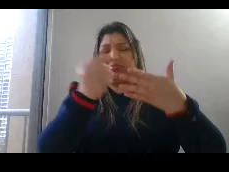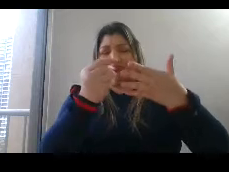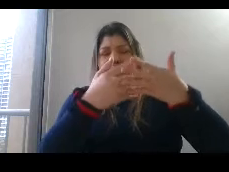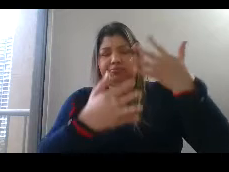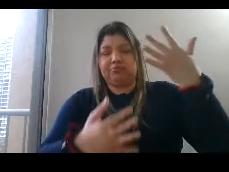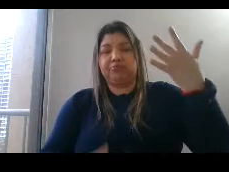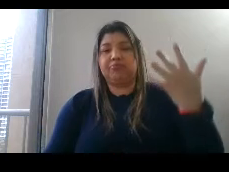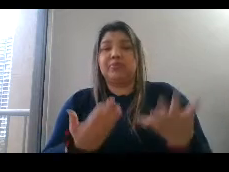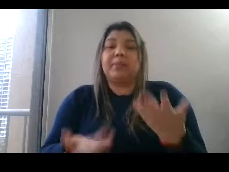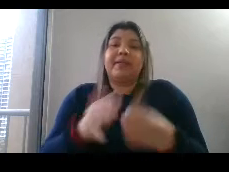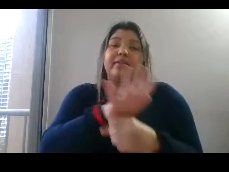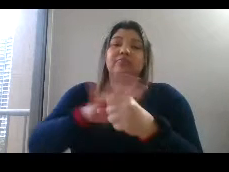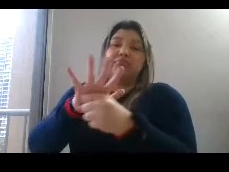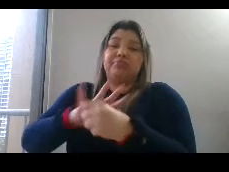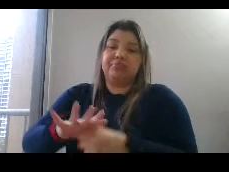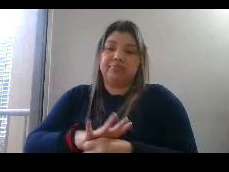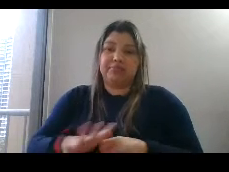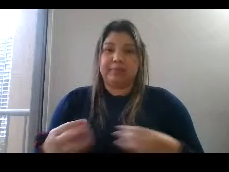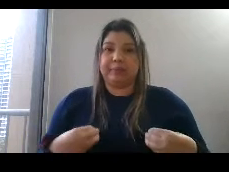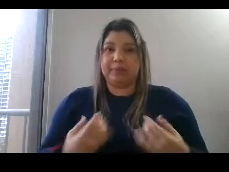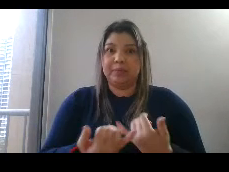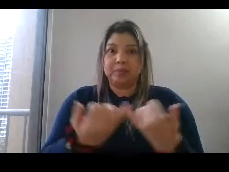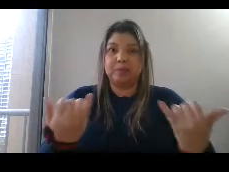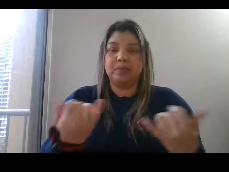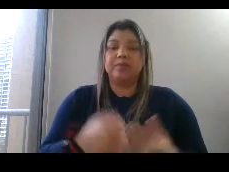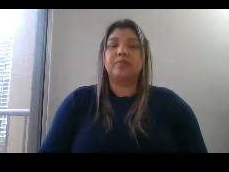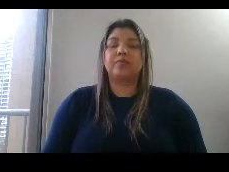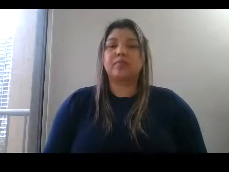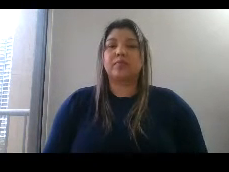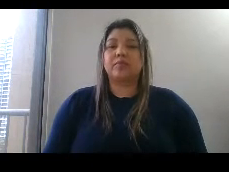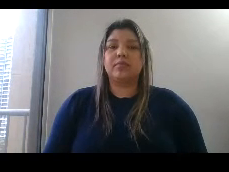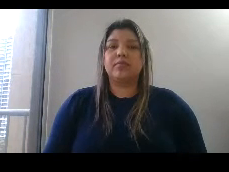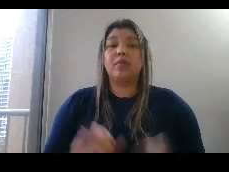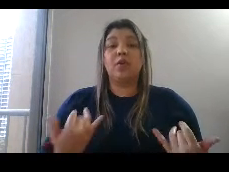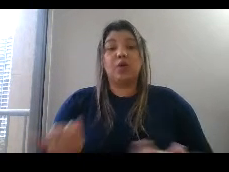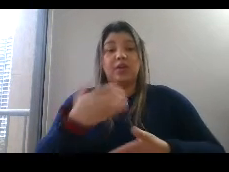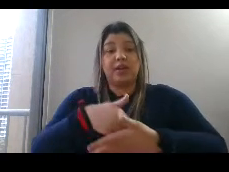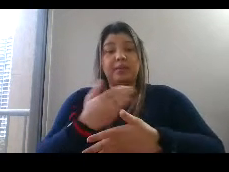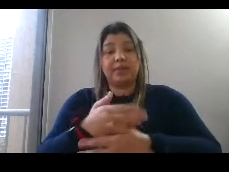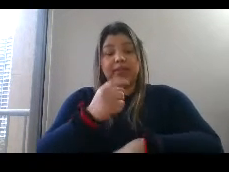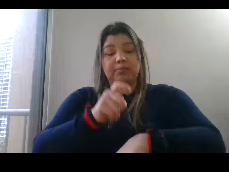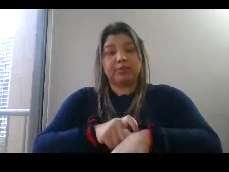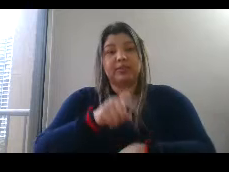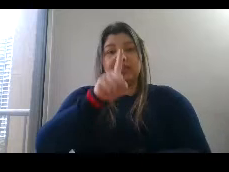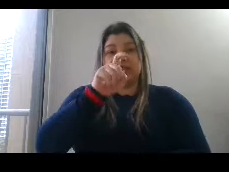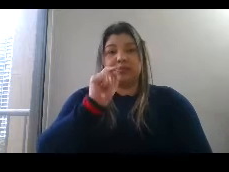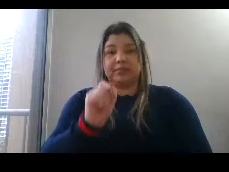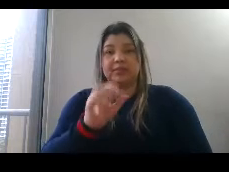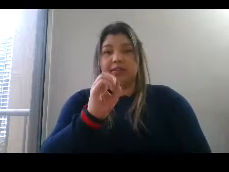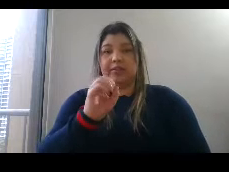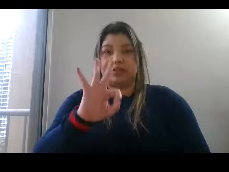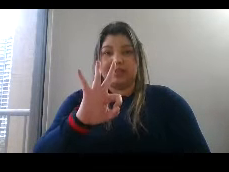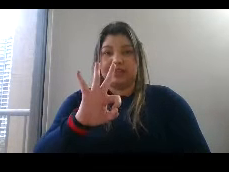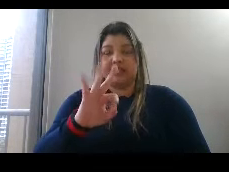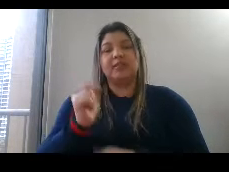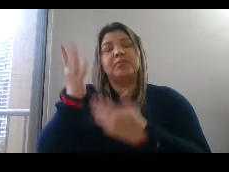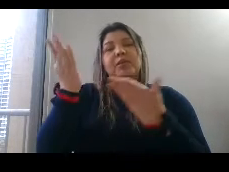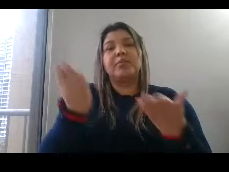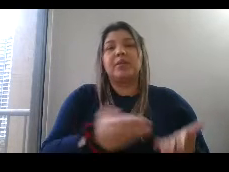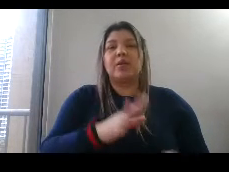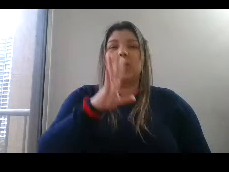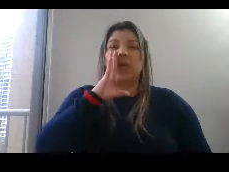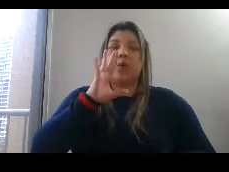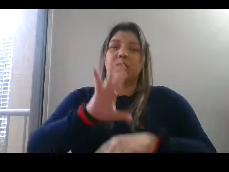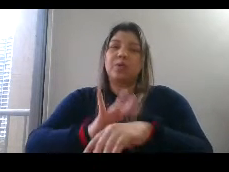sector. Para dar inicio a este evento, siendo las 6:03 am, le damos la bienvenida al doctor Nelson Rafael